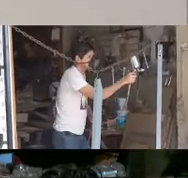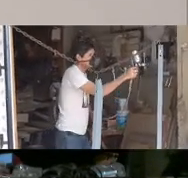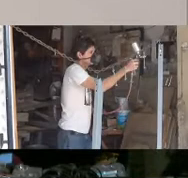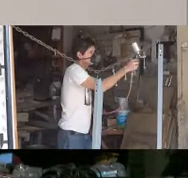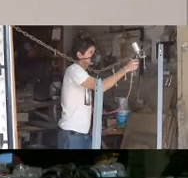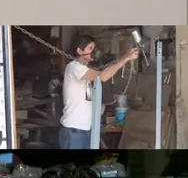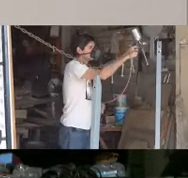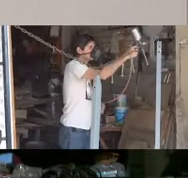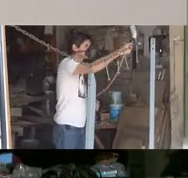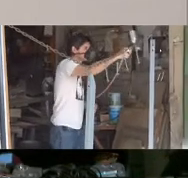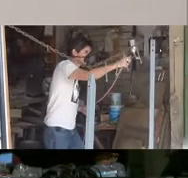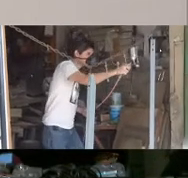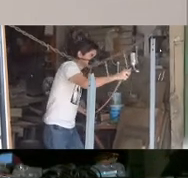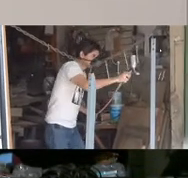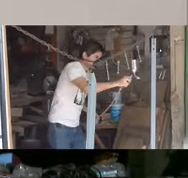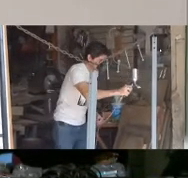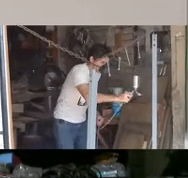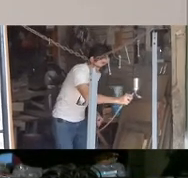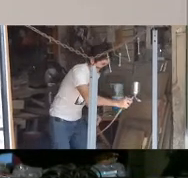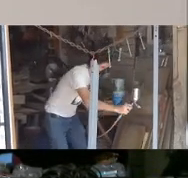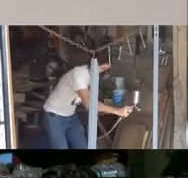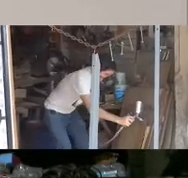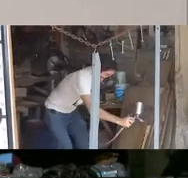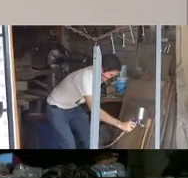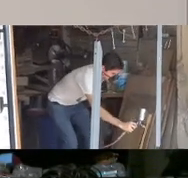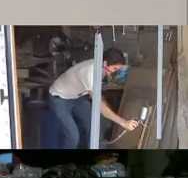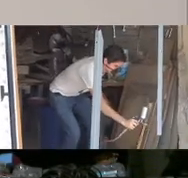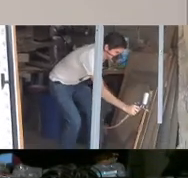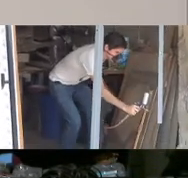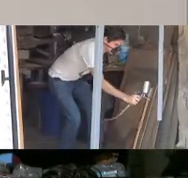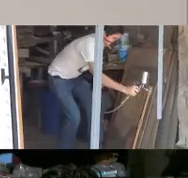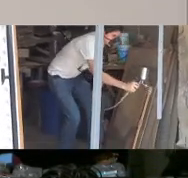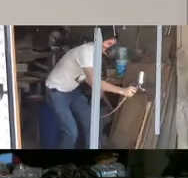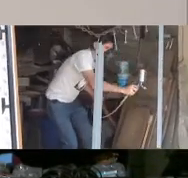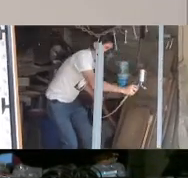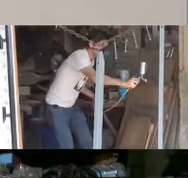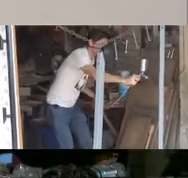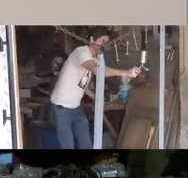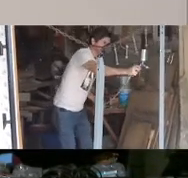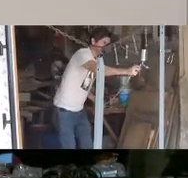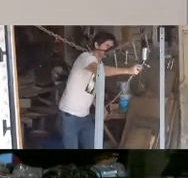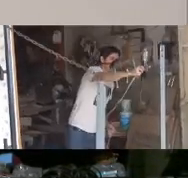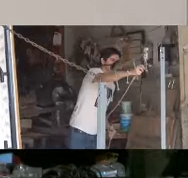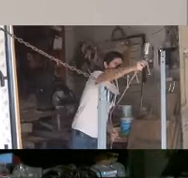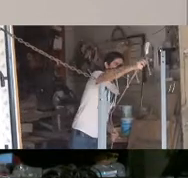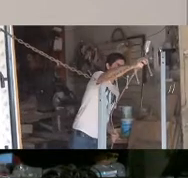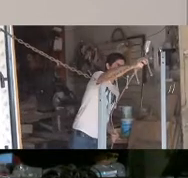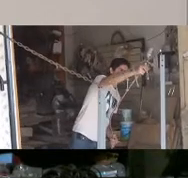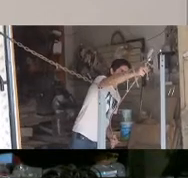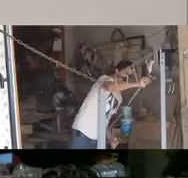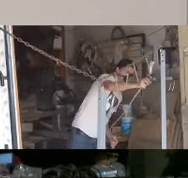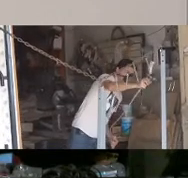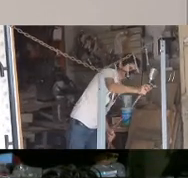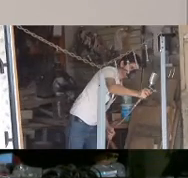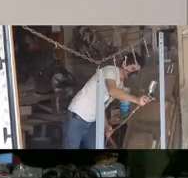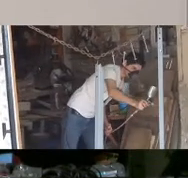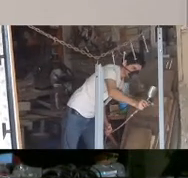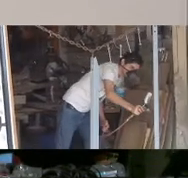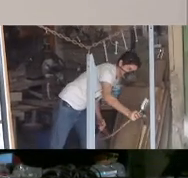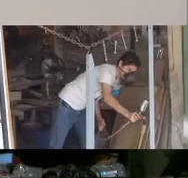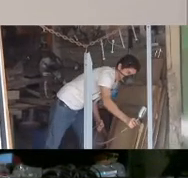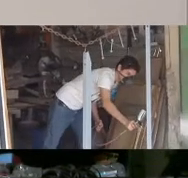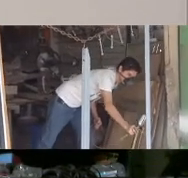de infecciones. Podemos a lo mejor salir sin cubrebocas, siempre y cuando aseguremos que estemos en